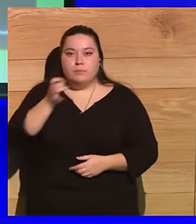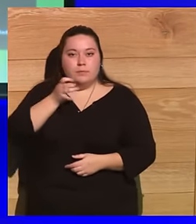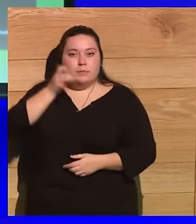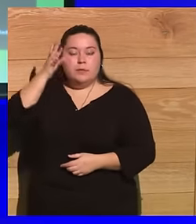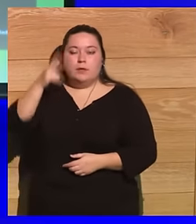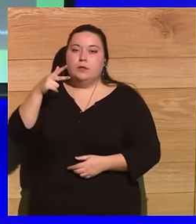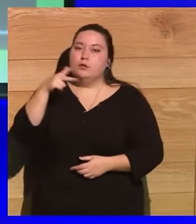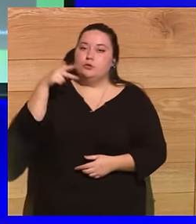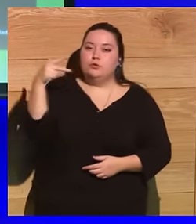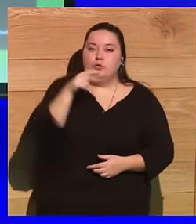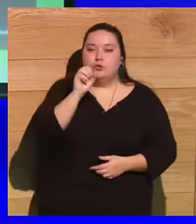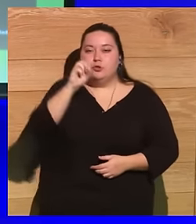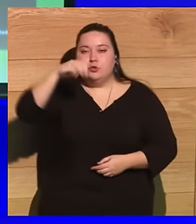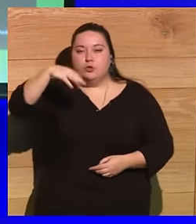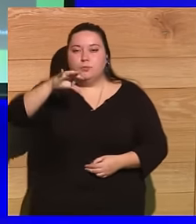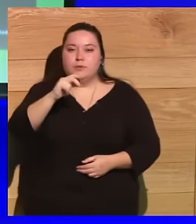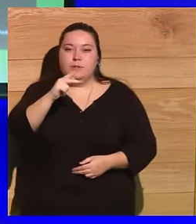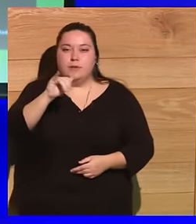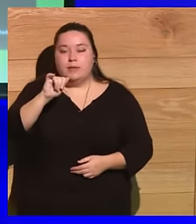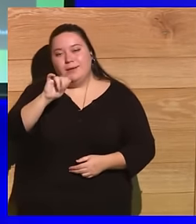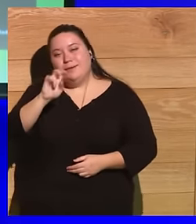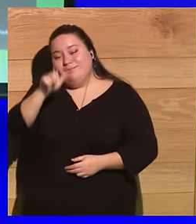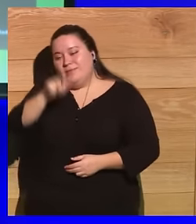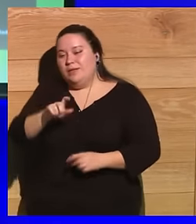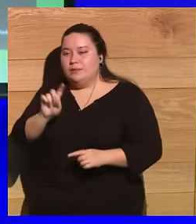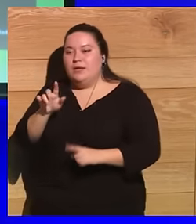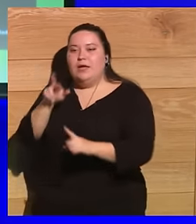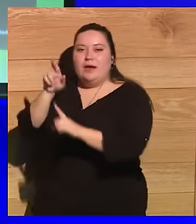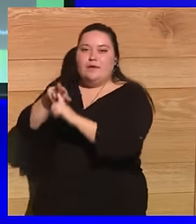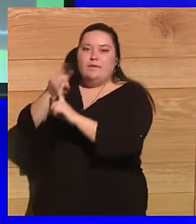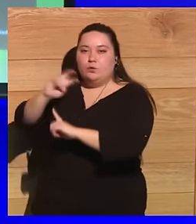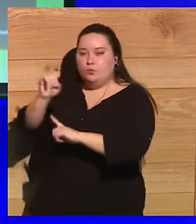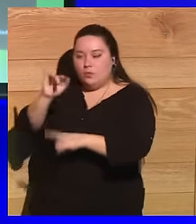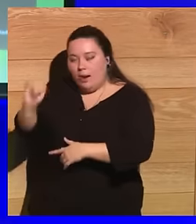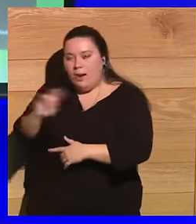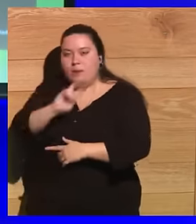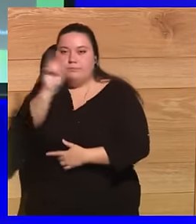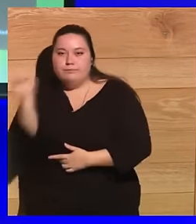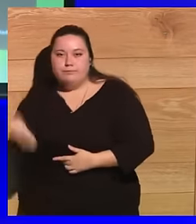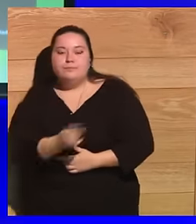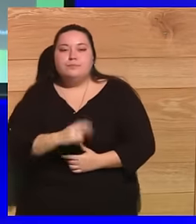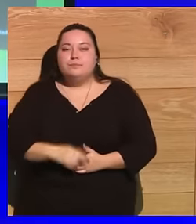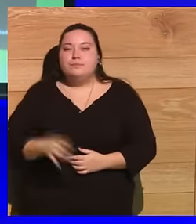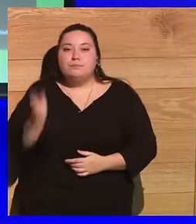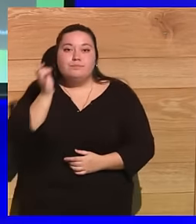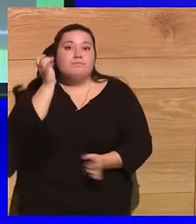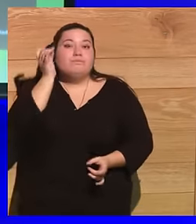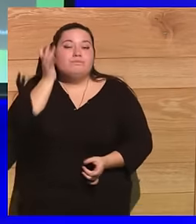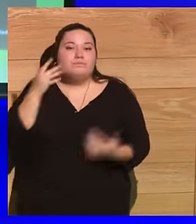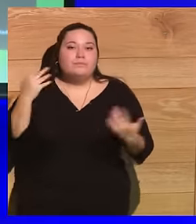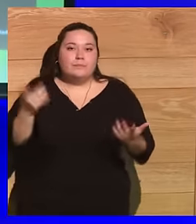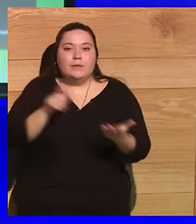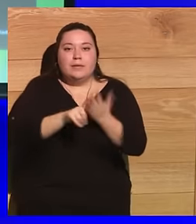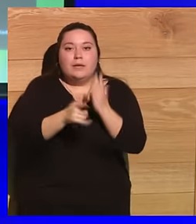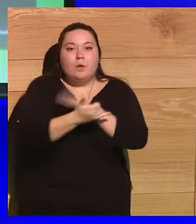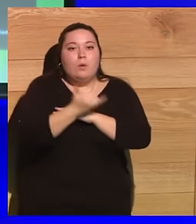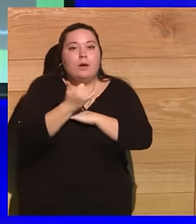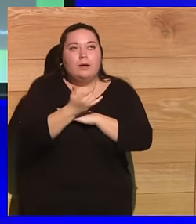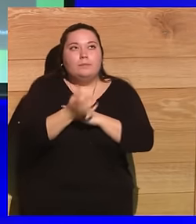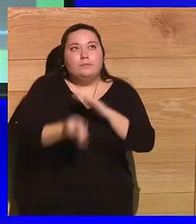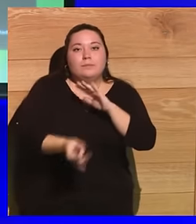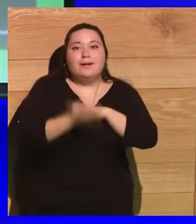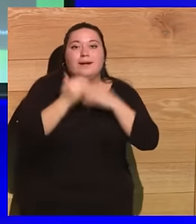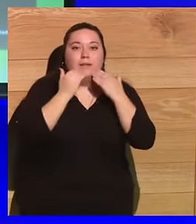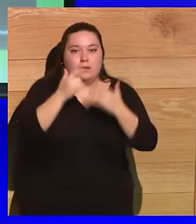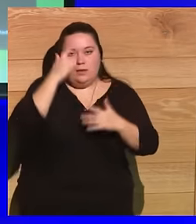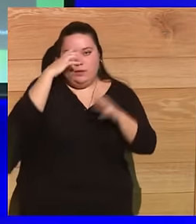de Chomsky, y Chomsky las sacaba de otras personas, que tenían esta idea de que en cierta manera el lenguaje se crea en el cerebro, ¿no? Entonces, por